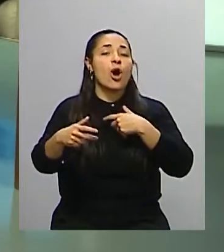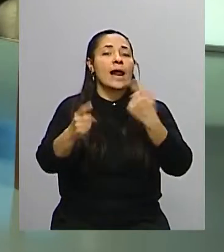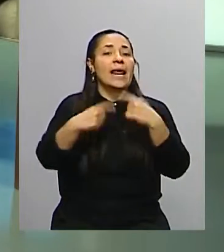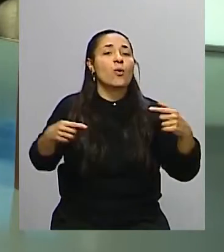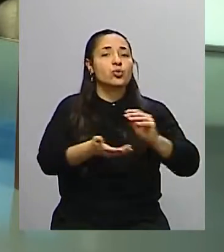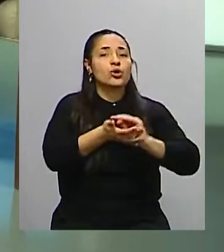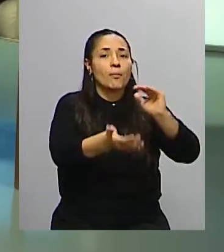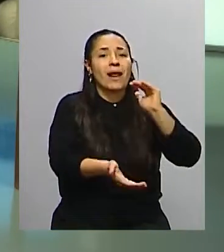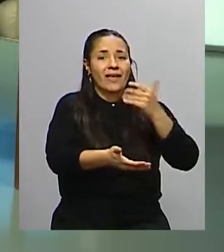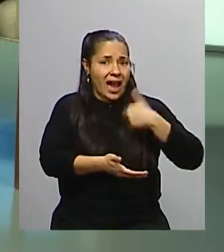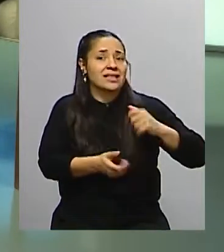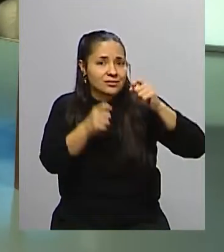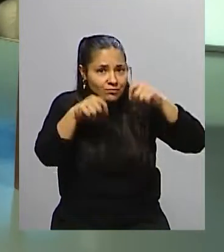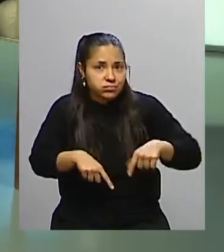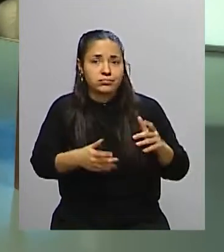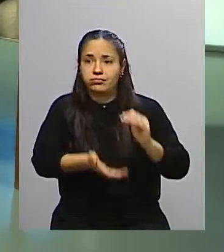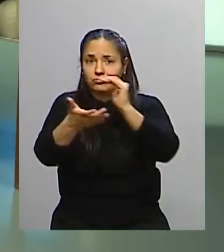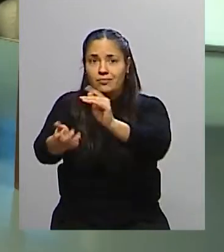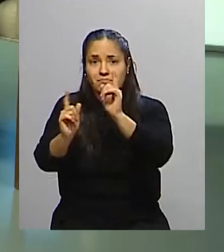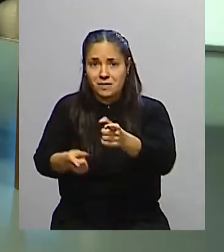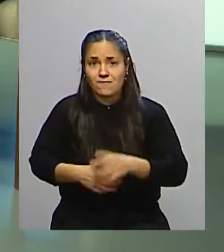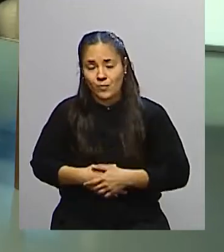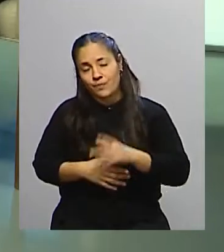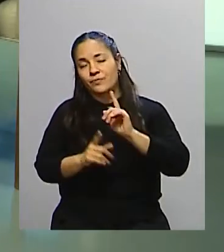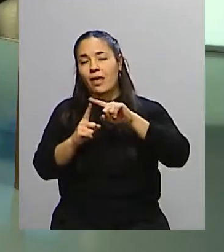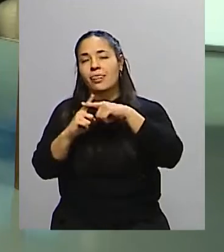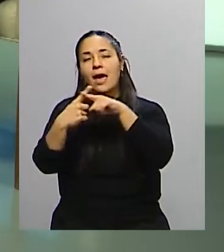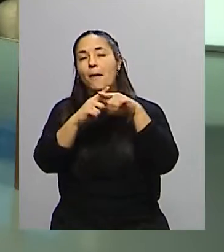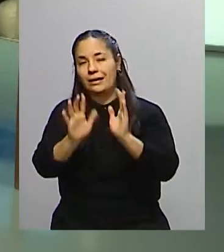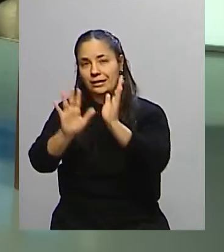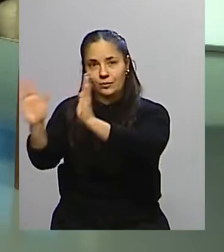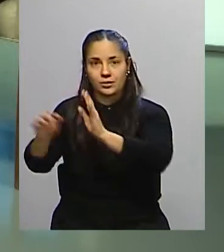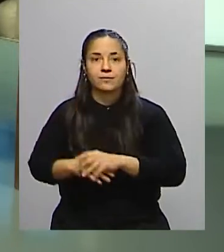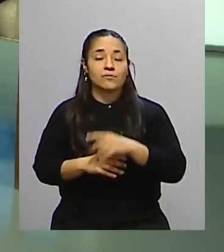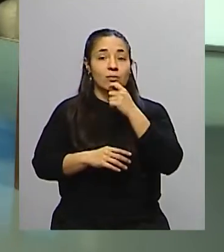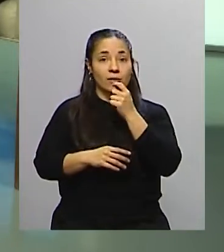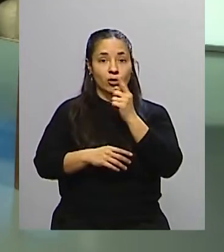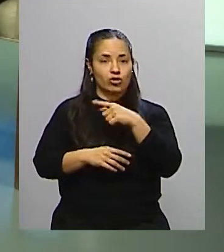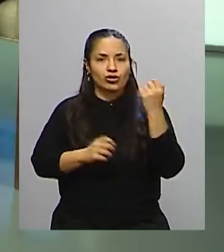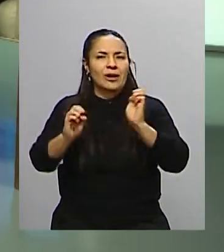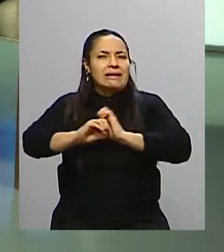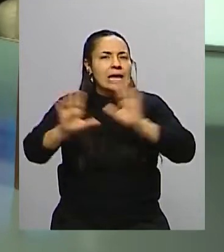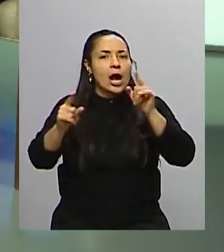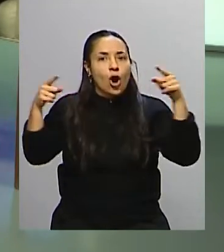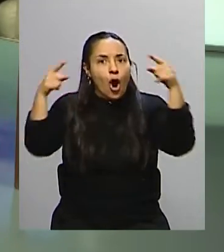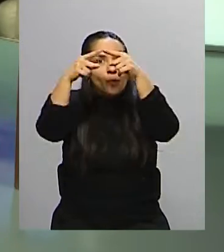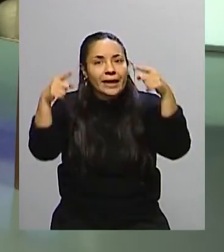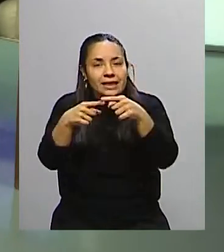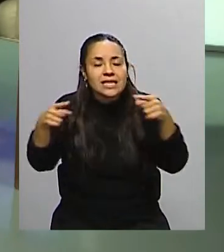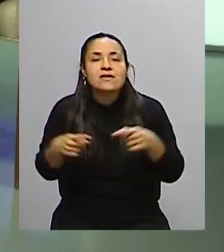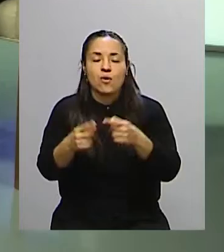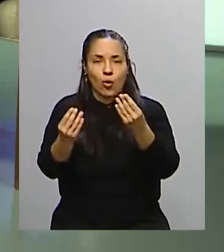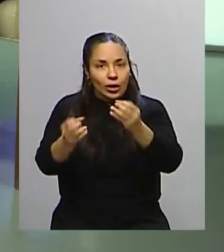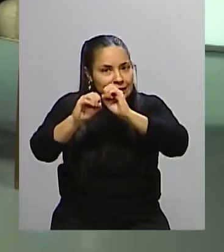podemos armar después. Pero digo, esa asignación de ese recurso, si no sabemos qué queremos como objetivo de poblacional o de salud poblacional